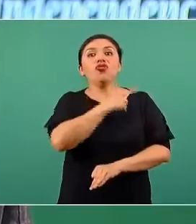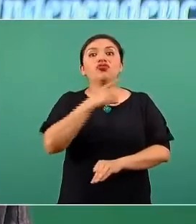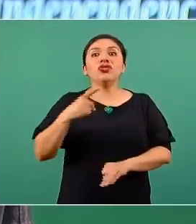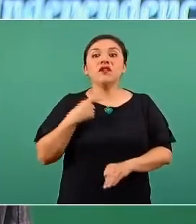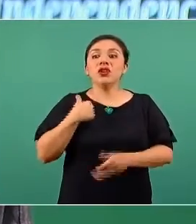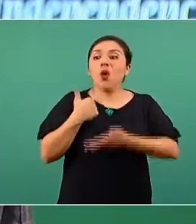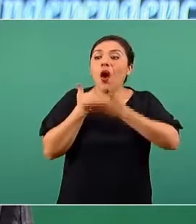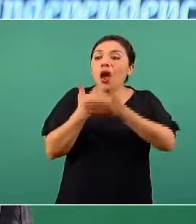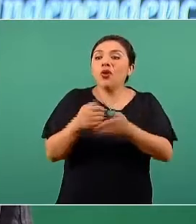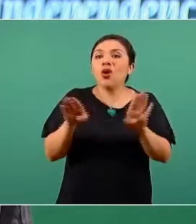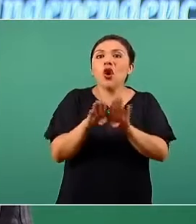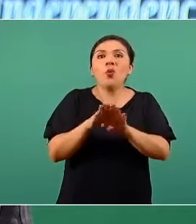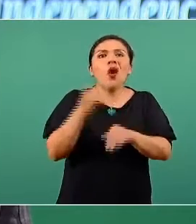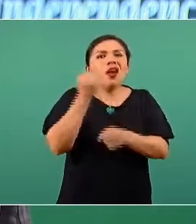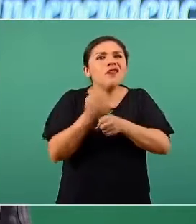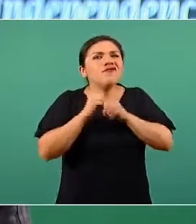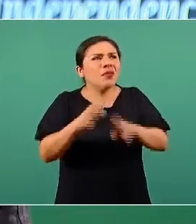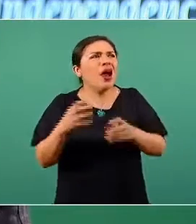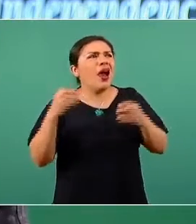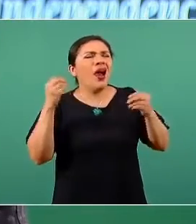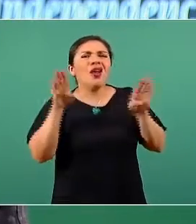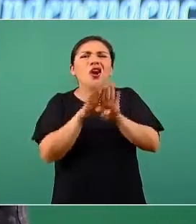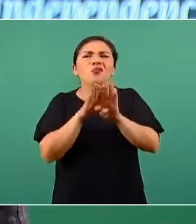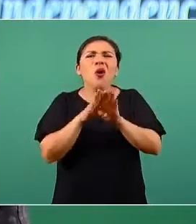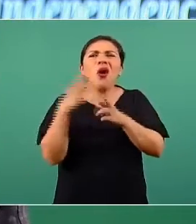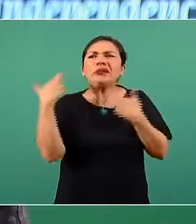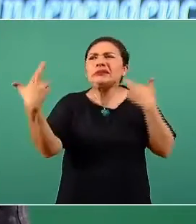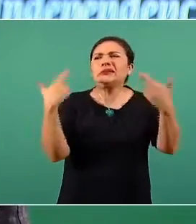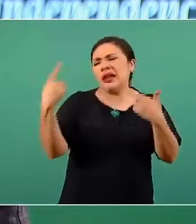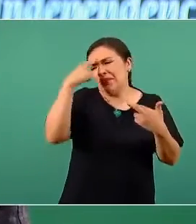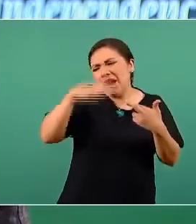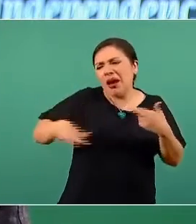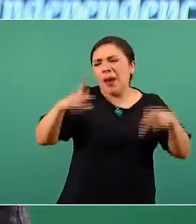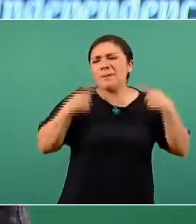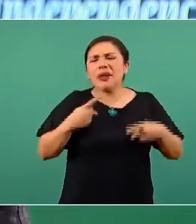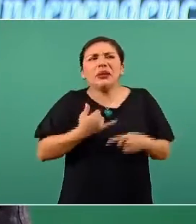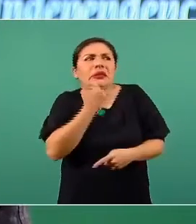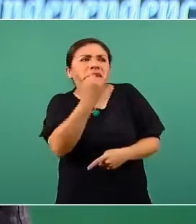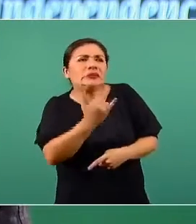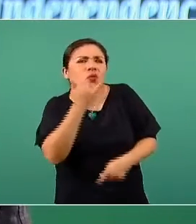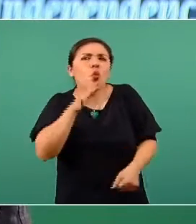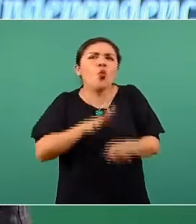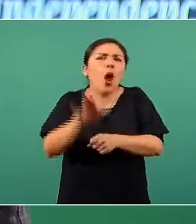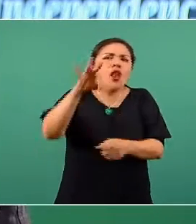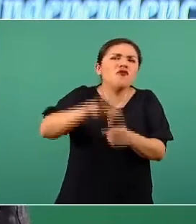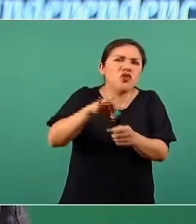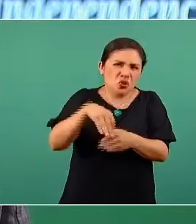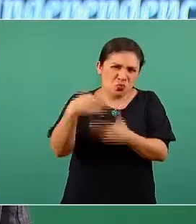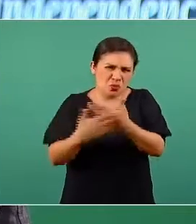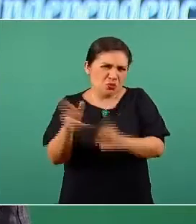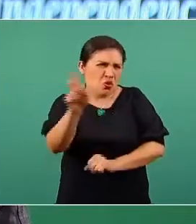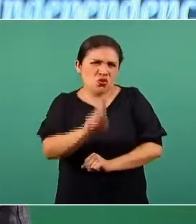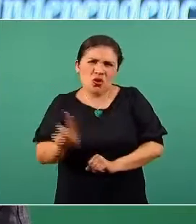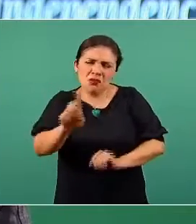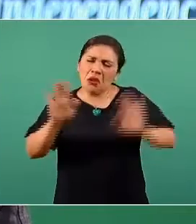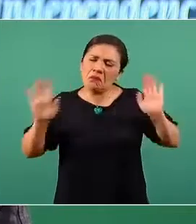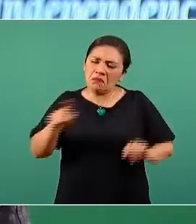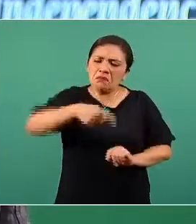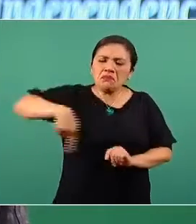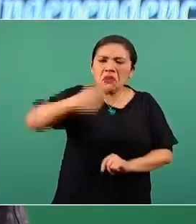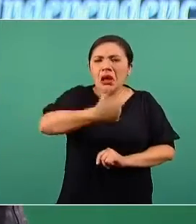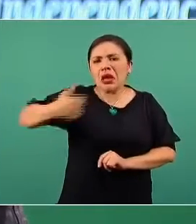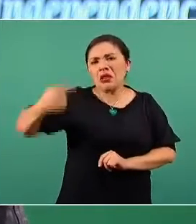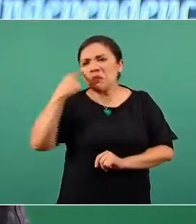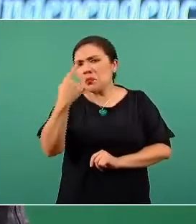con el ruido de información que pudiera sesgar la opinión de las ciudadanas y ciudadanos respecto a sus preferencias